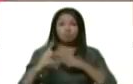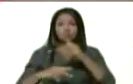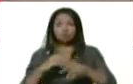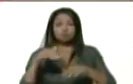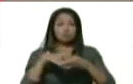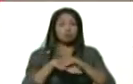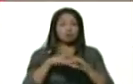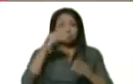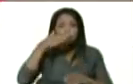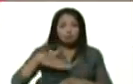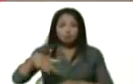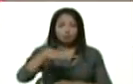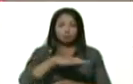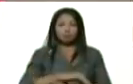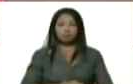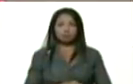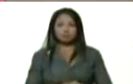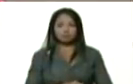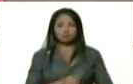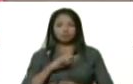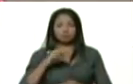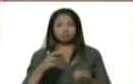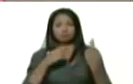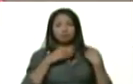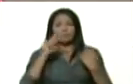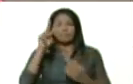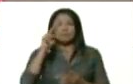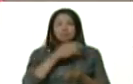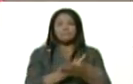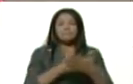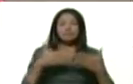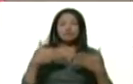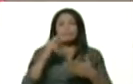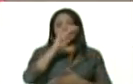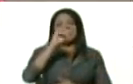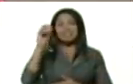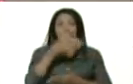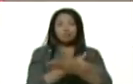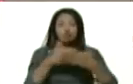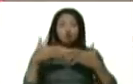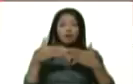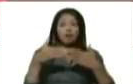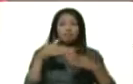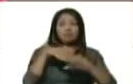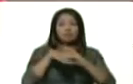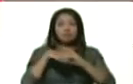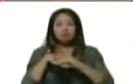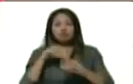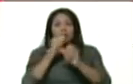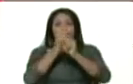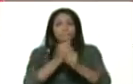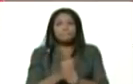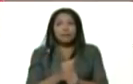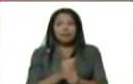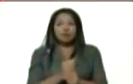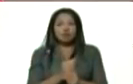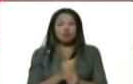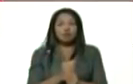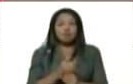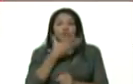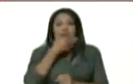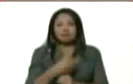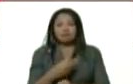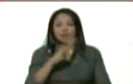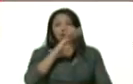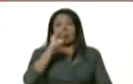zapatos del pueblo. Acabamos de encargar 20 millones de pares de zapatos. Yo aspiro para diciembre 40 millones.